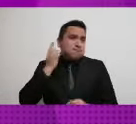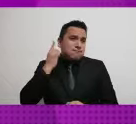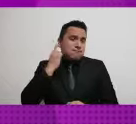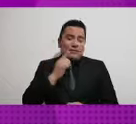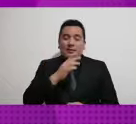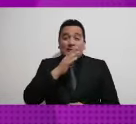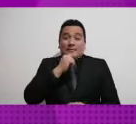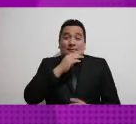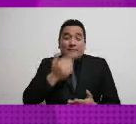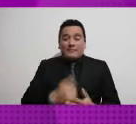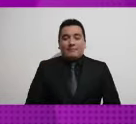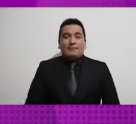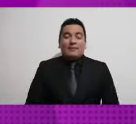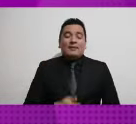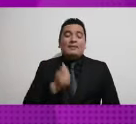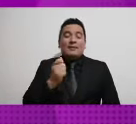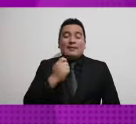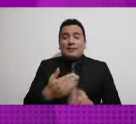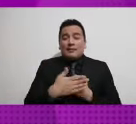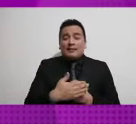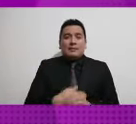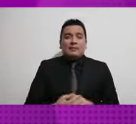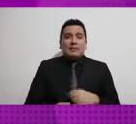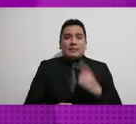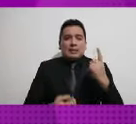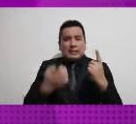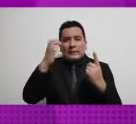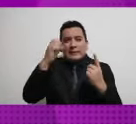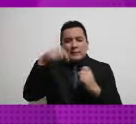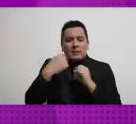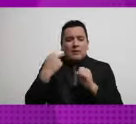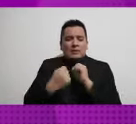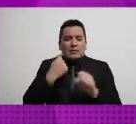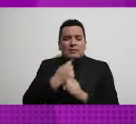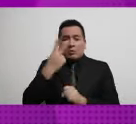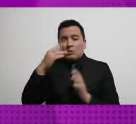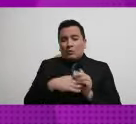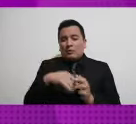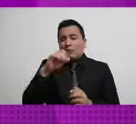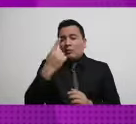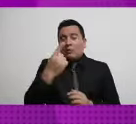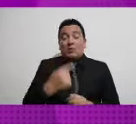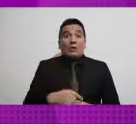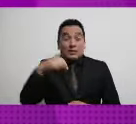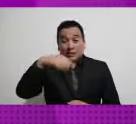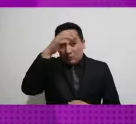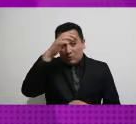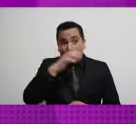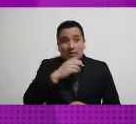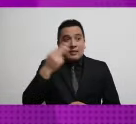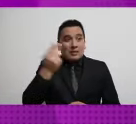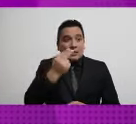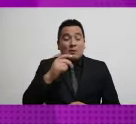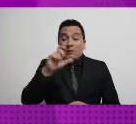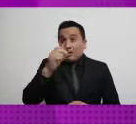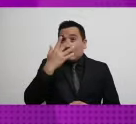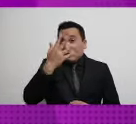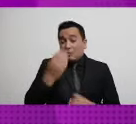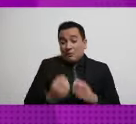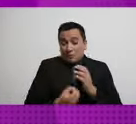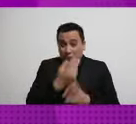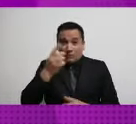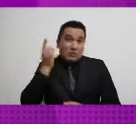Es decir, el día 1 de enero del 2021 en Coahuila tendrá que haber 25 nuevas